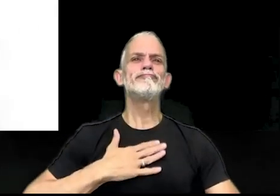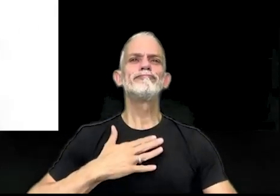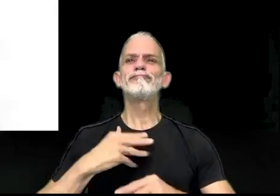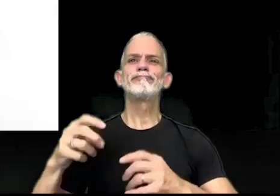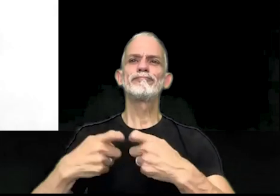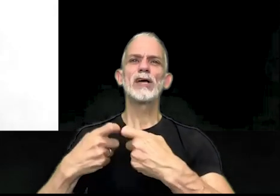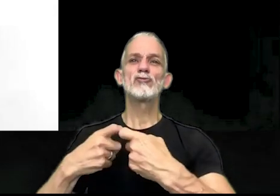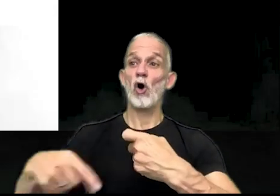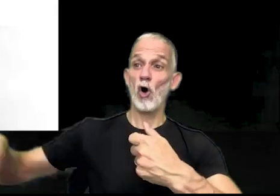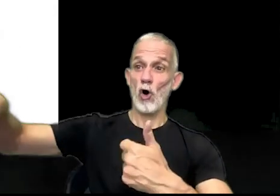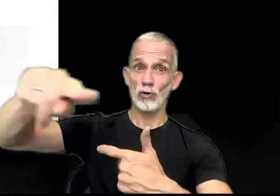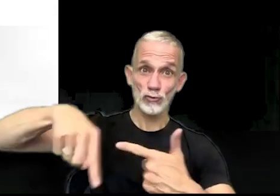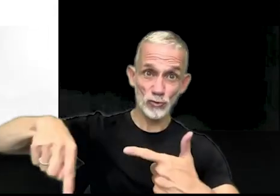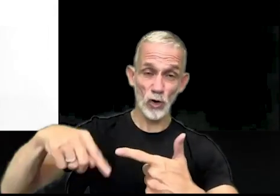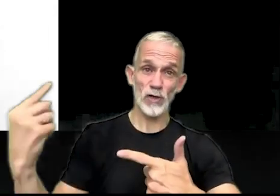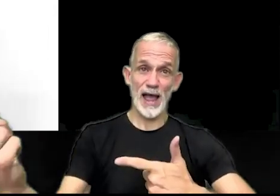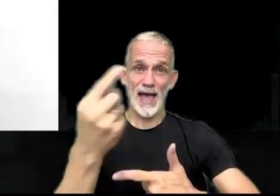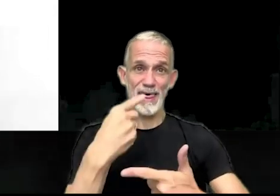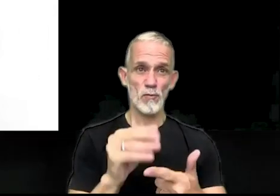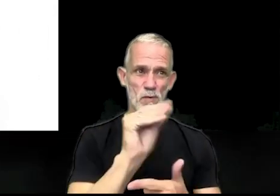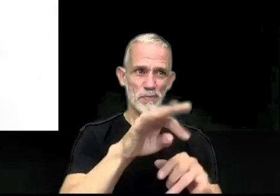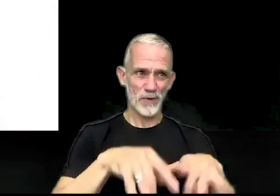participación de los otros socios,